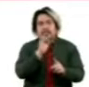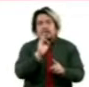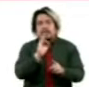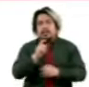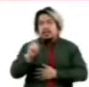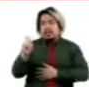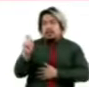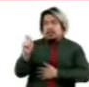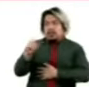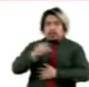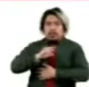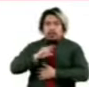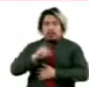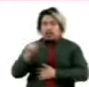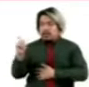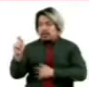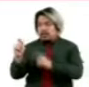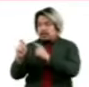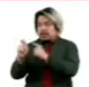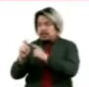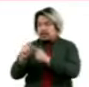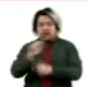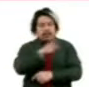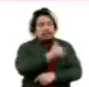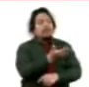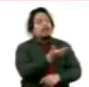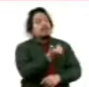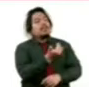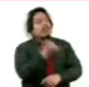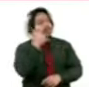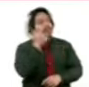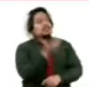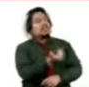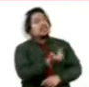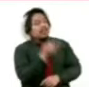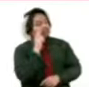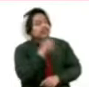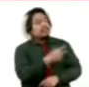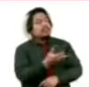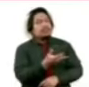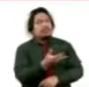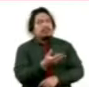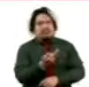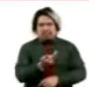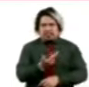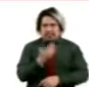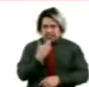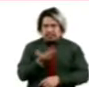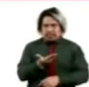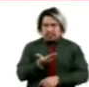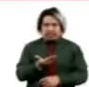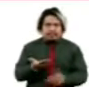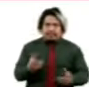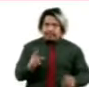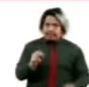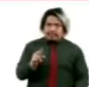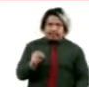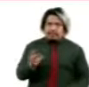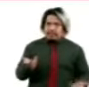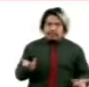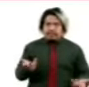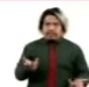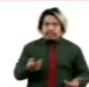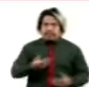novio ustedes y les pide su celular para ver qué es lo que traen en el celular, eso no está bien. Eso